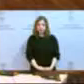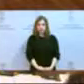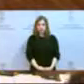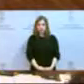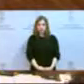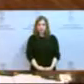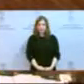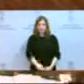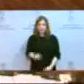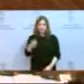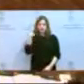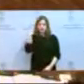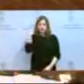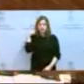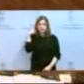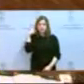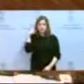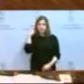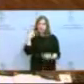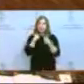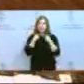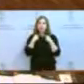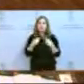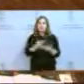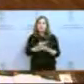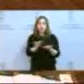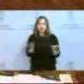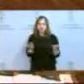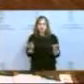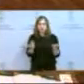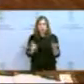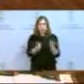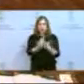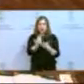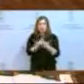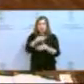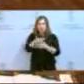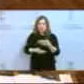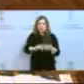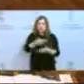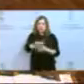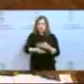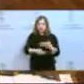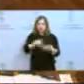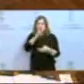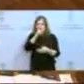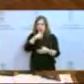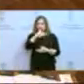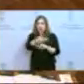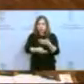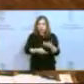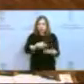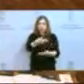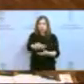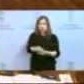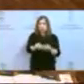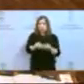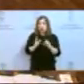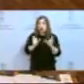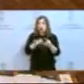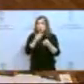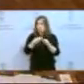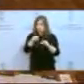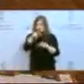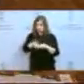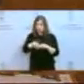Presidente, señorías, avanzan los días, los meses e incluso los años sin que las formaciones políticas aquí